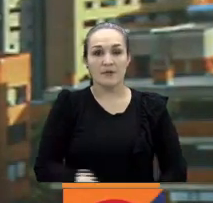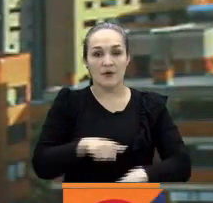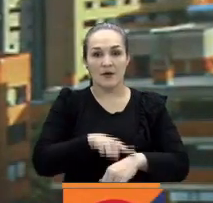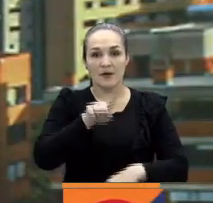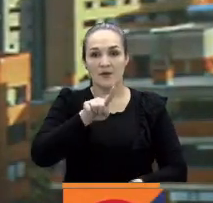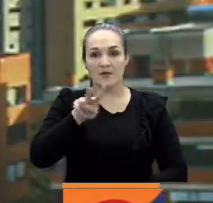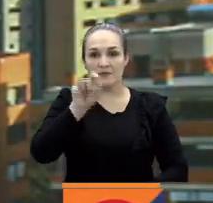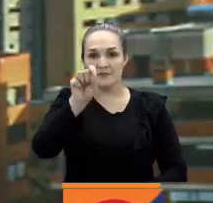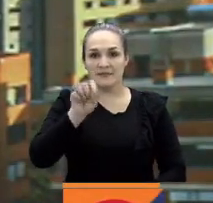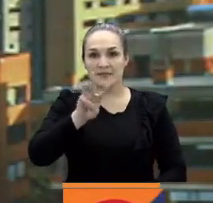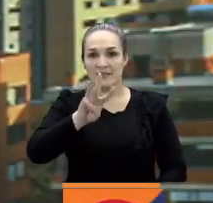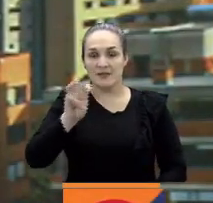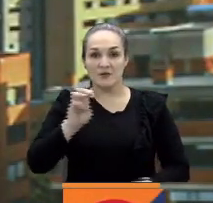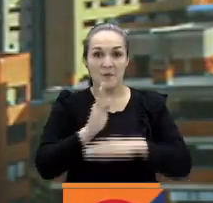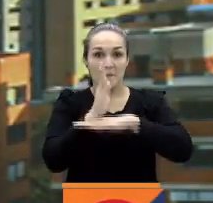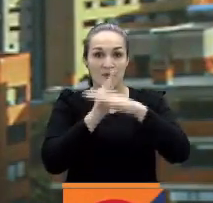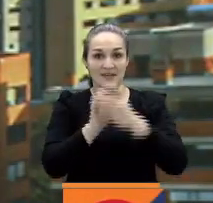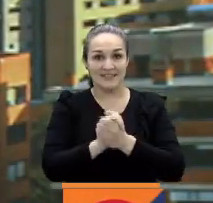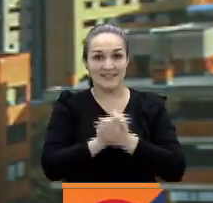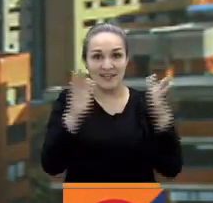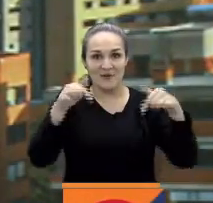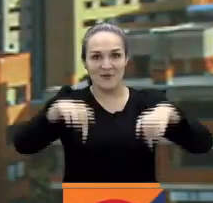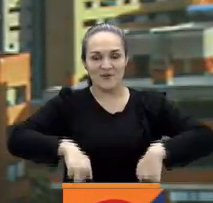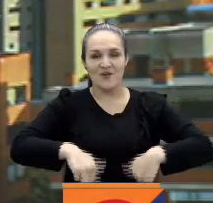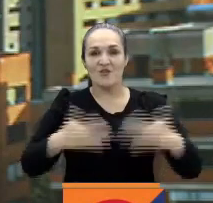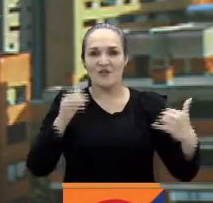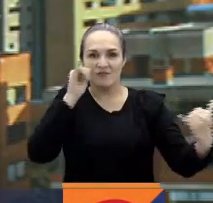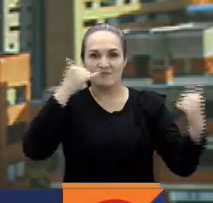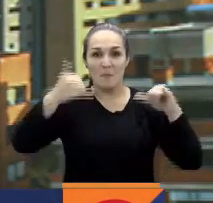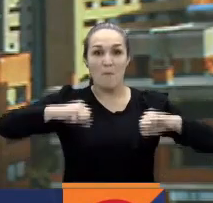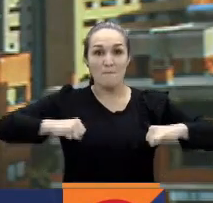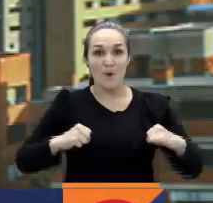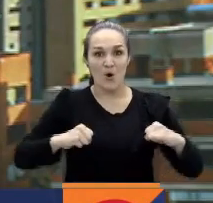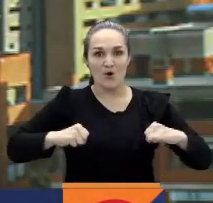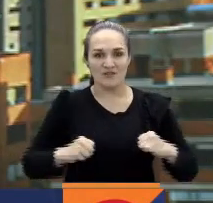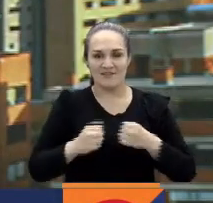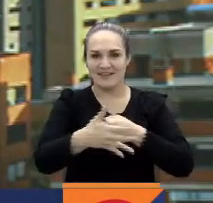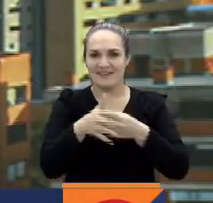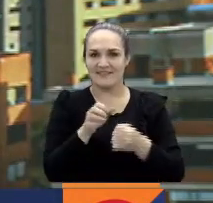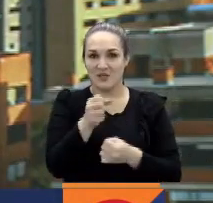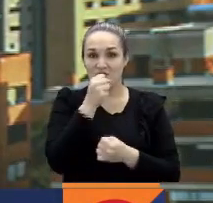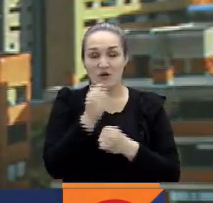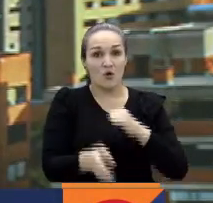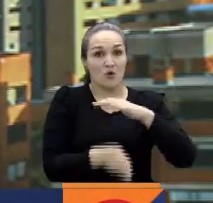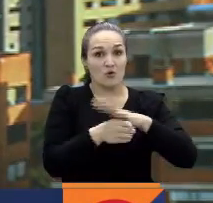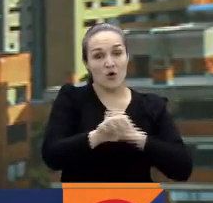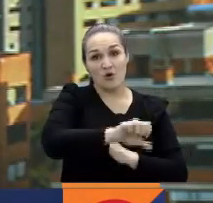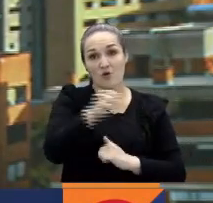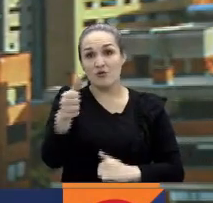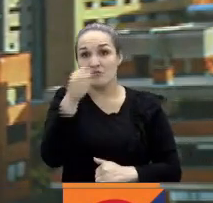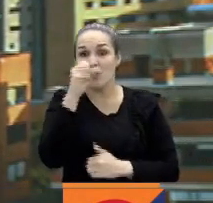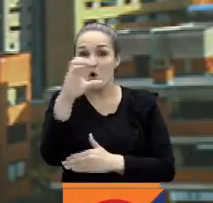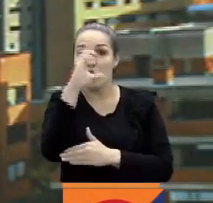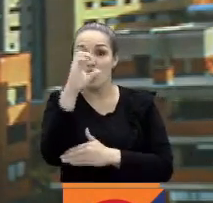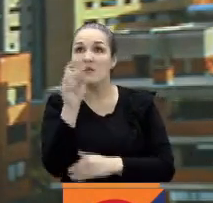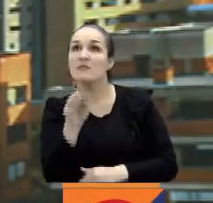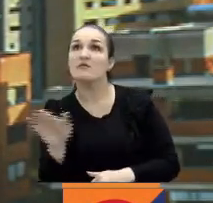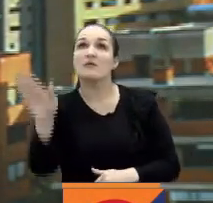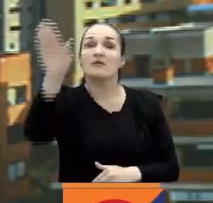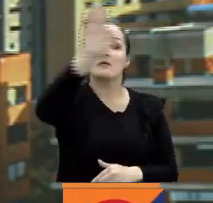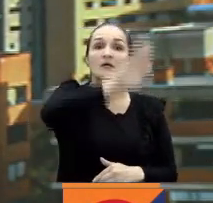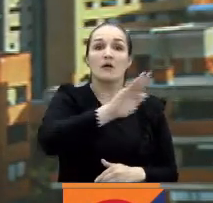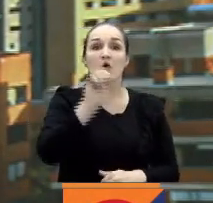12:38 minutos del mediodía, yo los saludo desde el Estudio 5 aquí en Bogotá, esto es RTVC Noticias y continuamos con más noticias de Colombia y sus regiones.